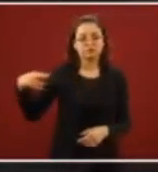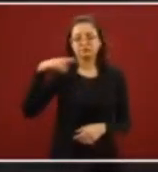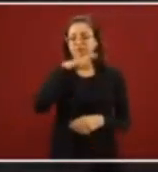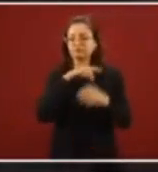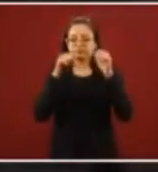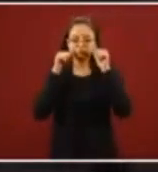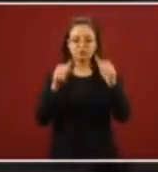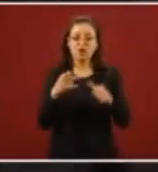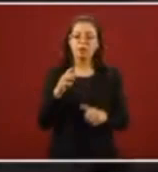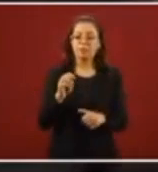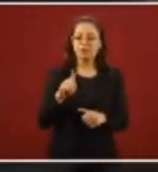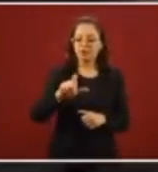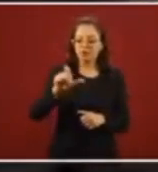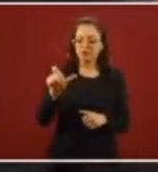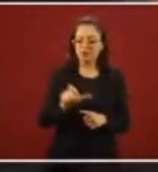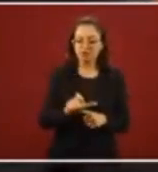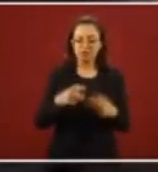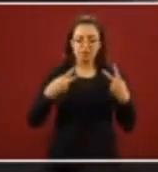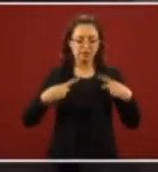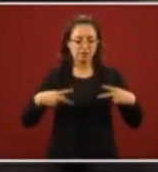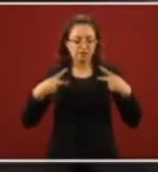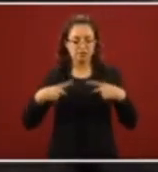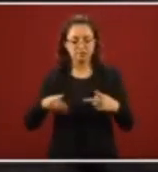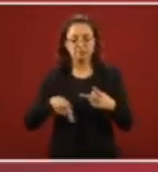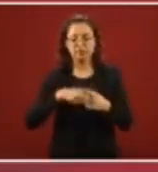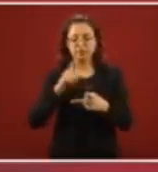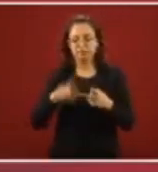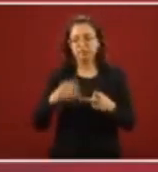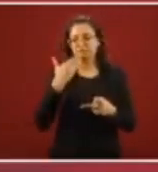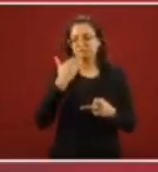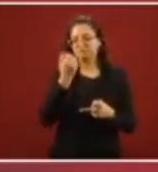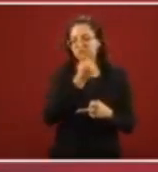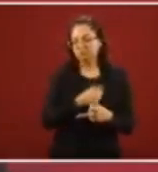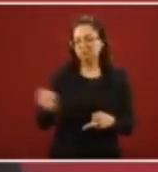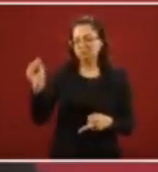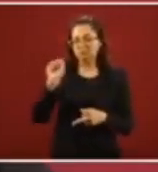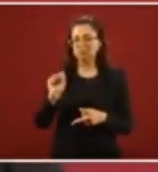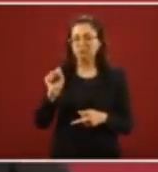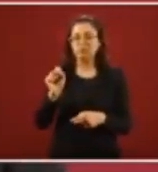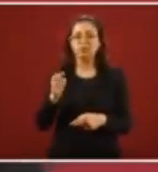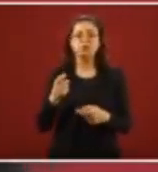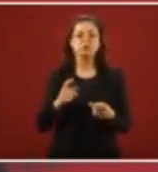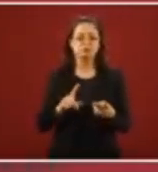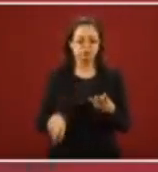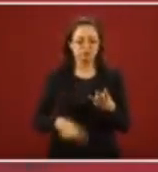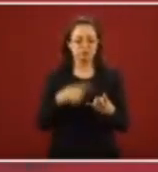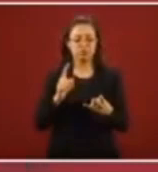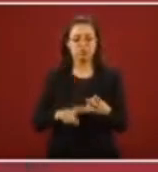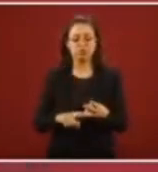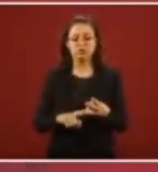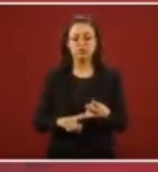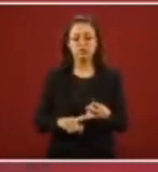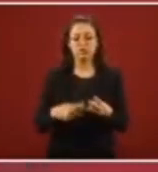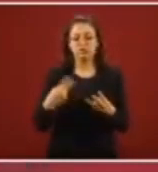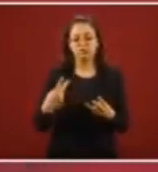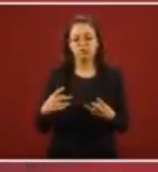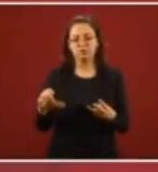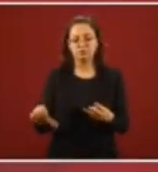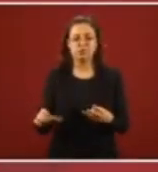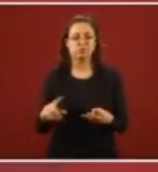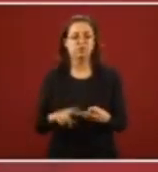de Pemex, los técnicos que se dedican a esto de protección civil, han estado